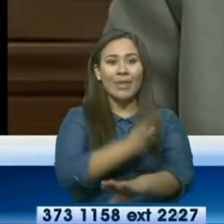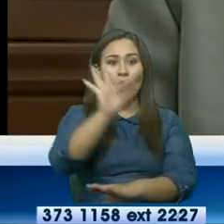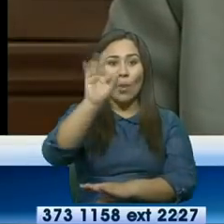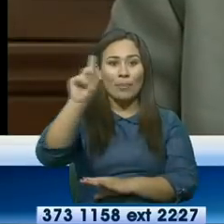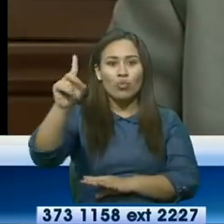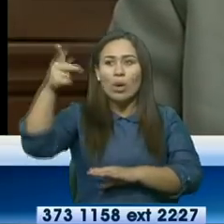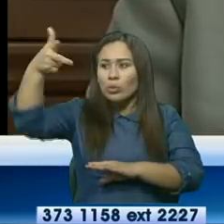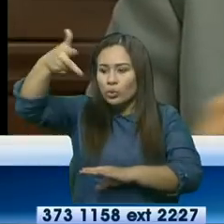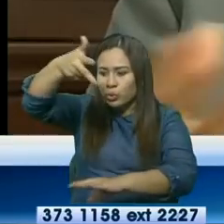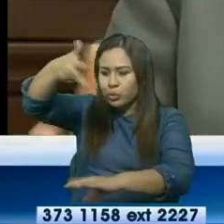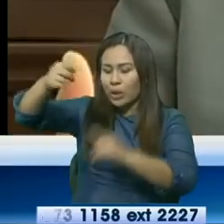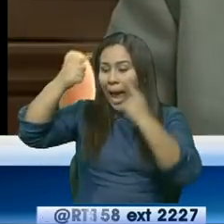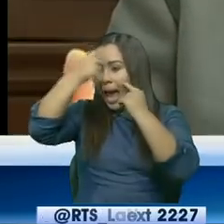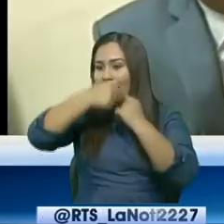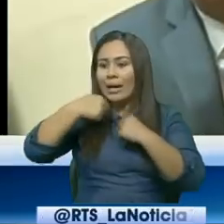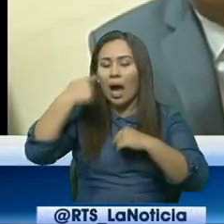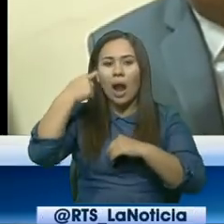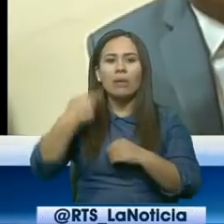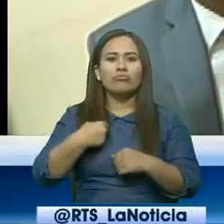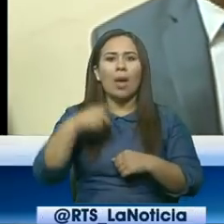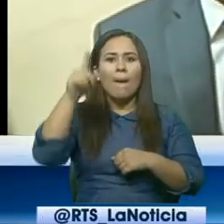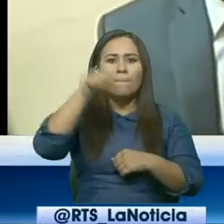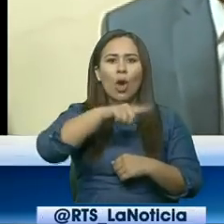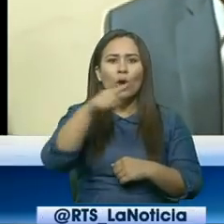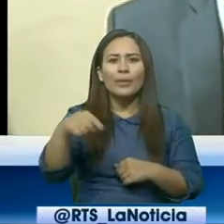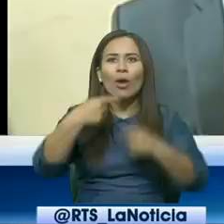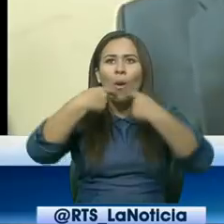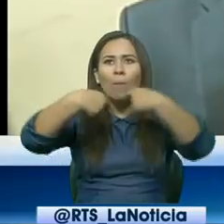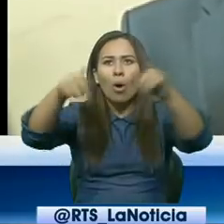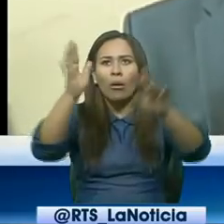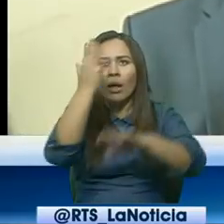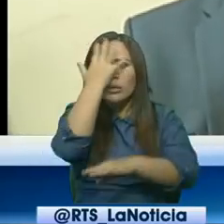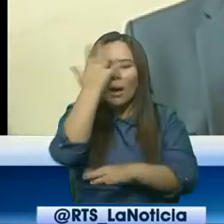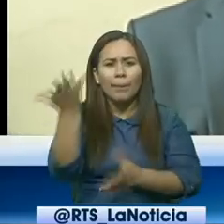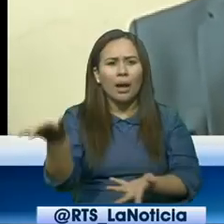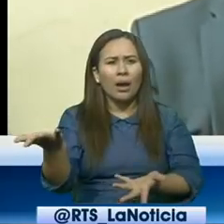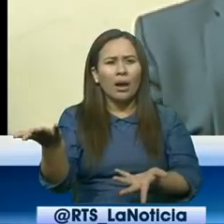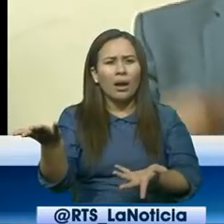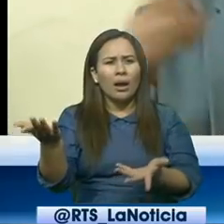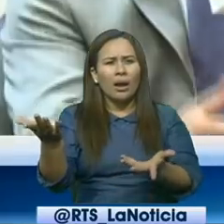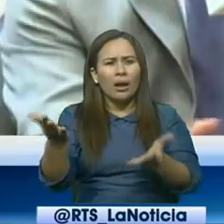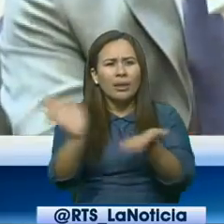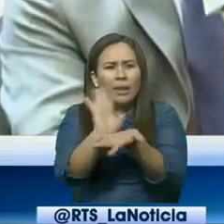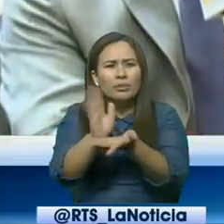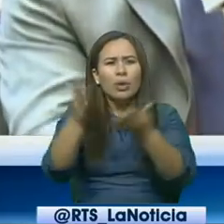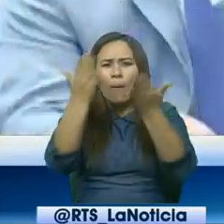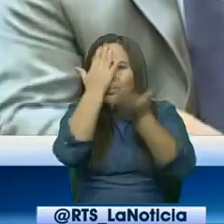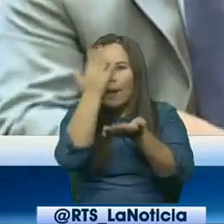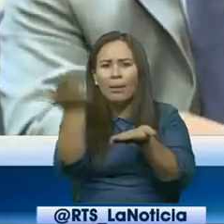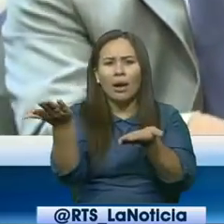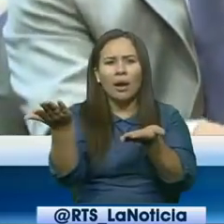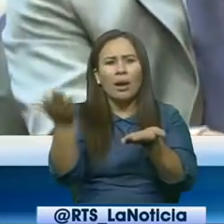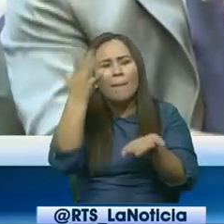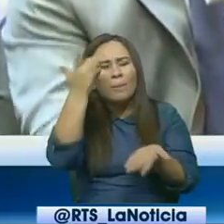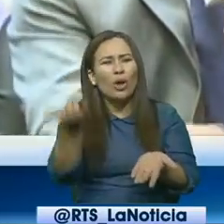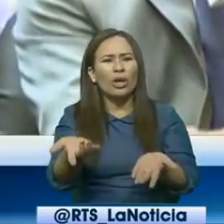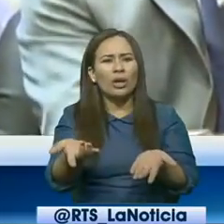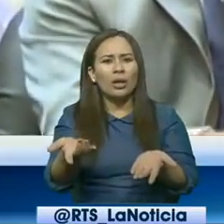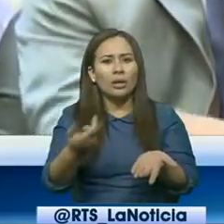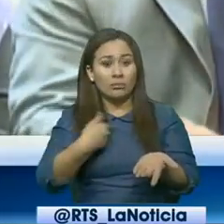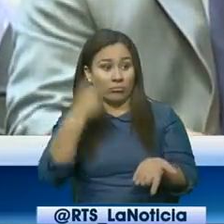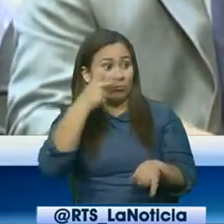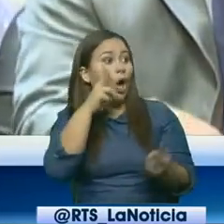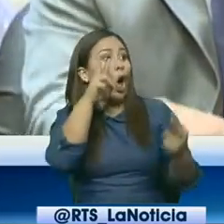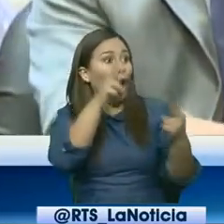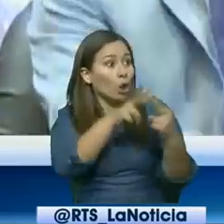cometen delitos atroces la propuesta fue entregada hace dos semanas en el call y ha tenido el apoyo del presidente de la función